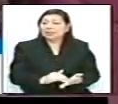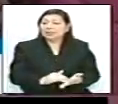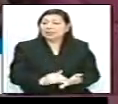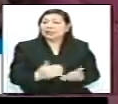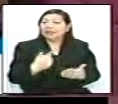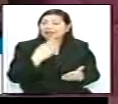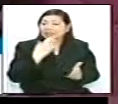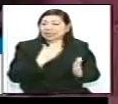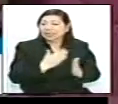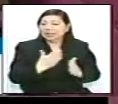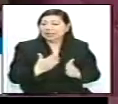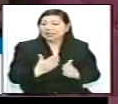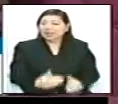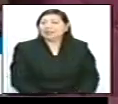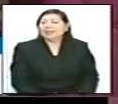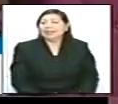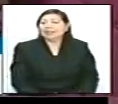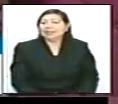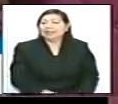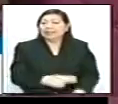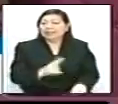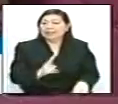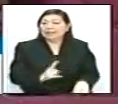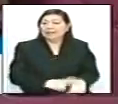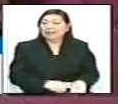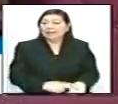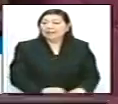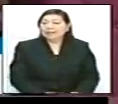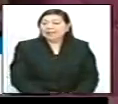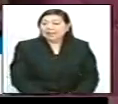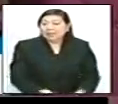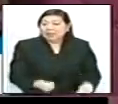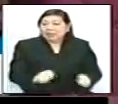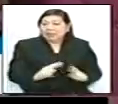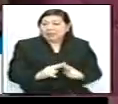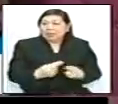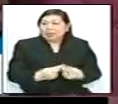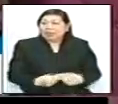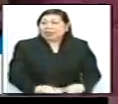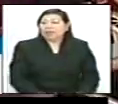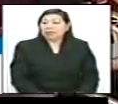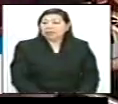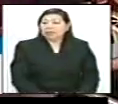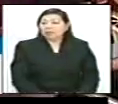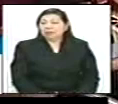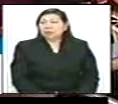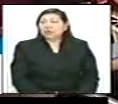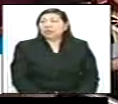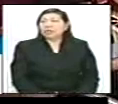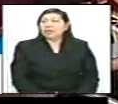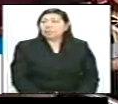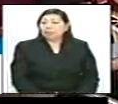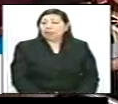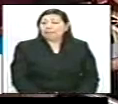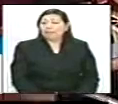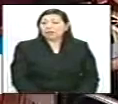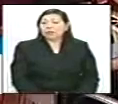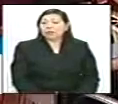que determina una decisión de esta naturaleza. Suspendemos brevemente la sesión.